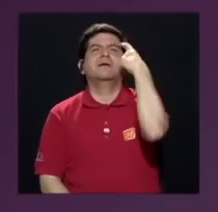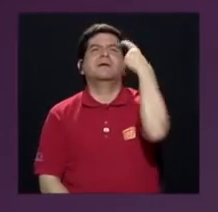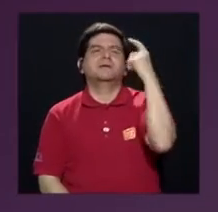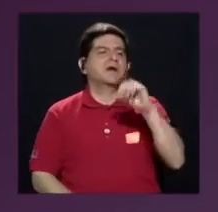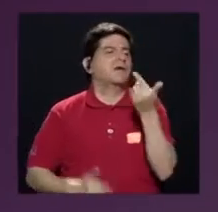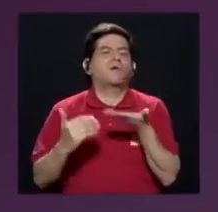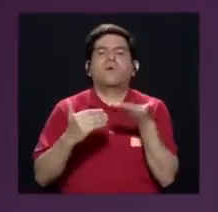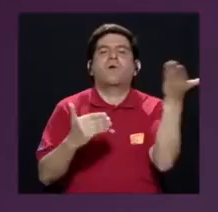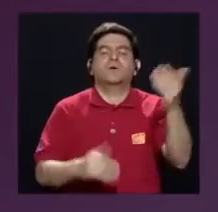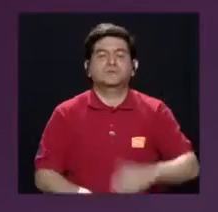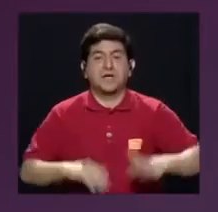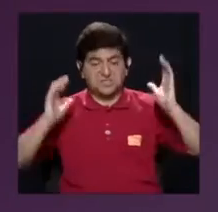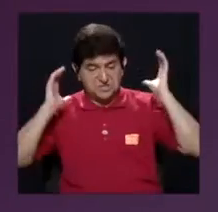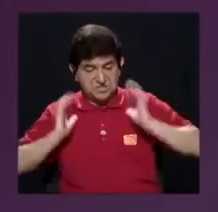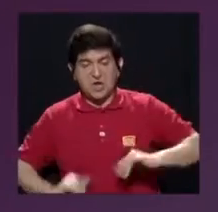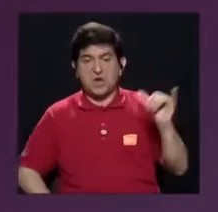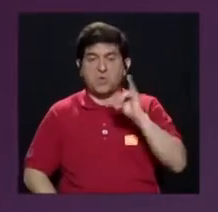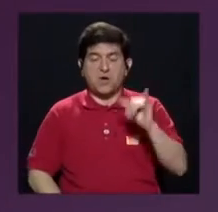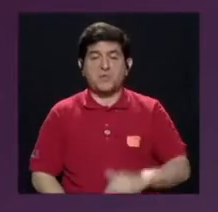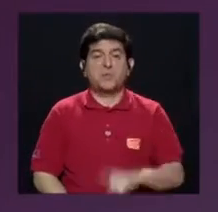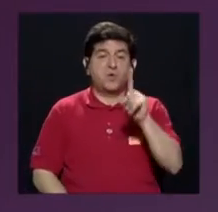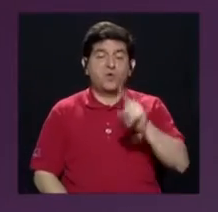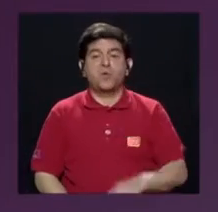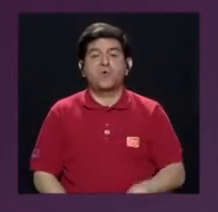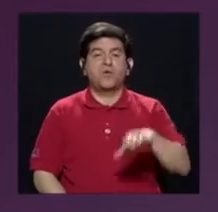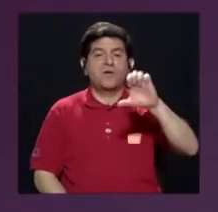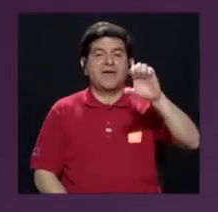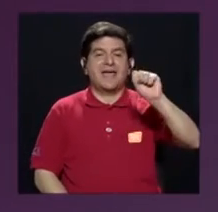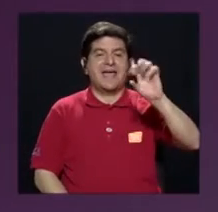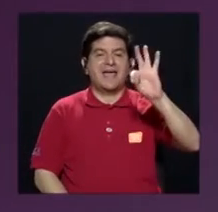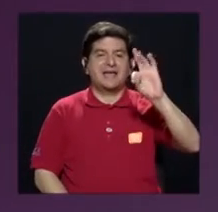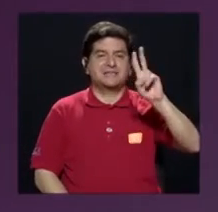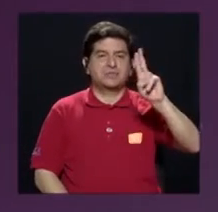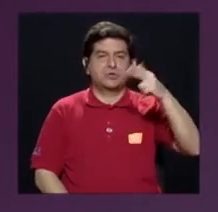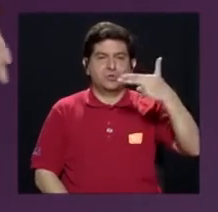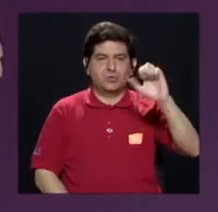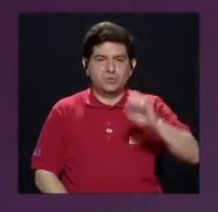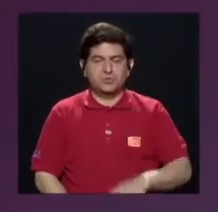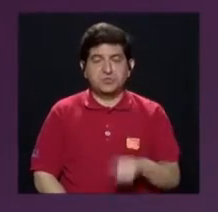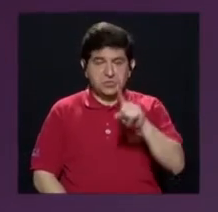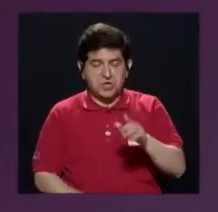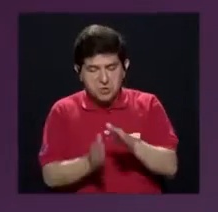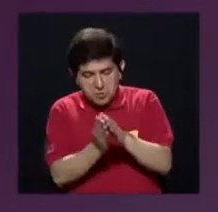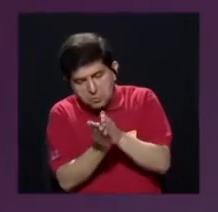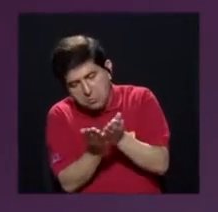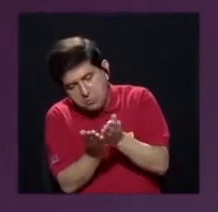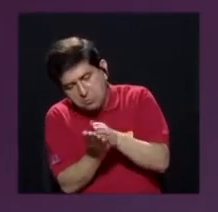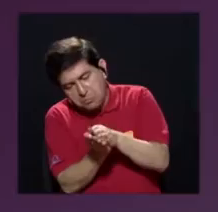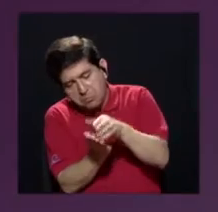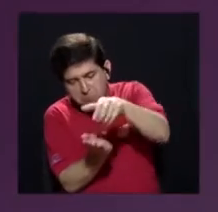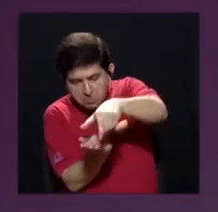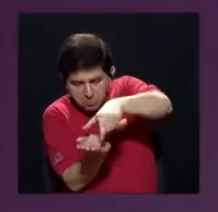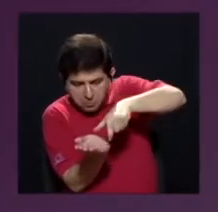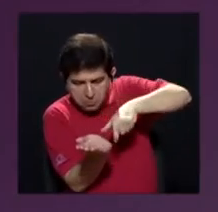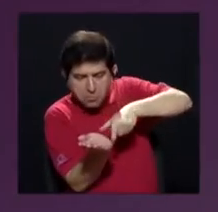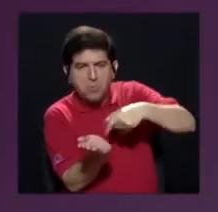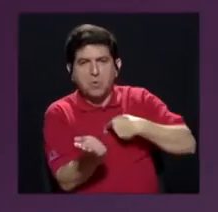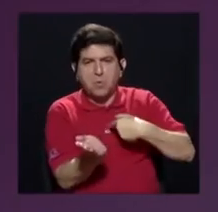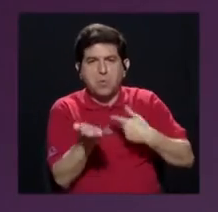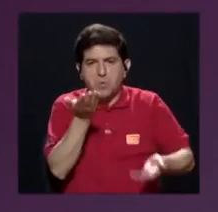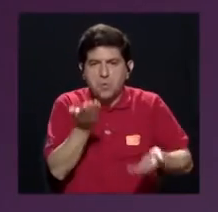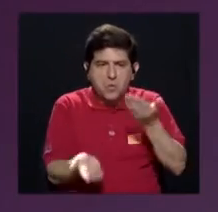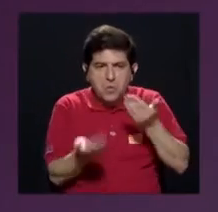otras cosas, y el cuerpo es como un estuche, que es un poco la idea del viejo paradigma, ¿no? Como un estuche que uno